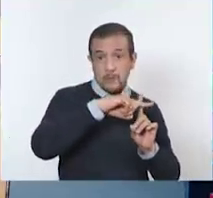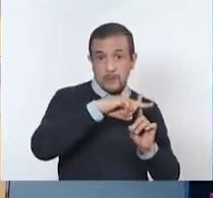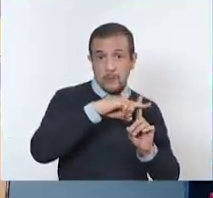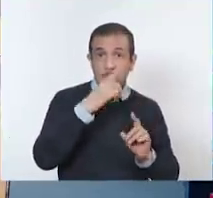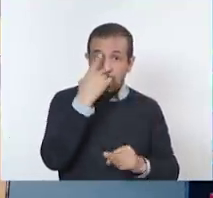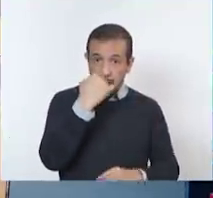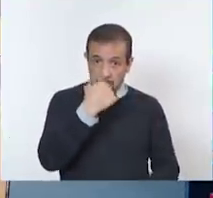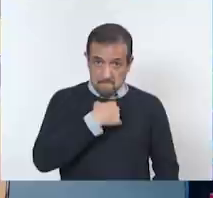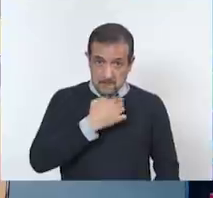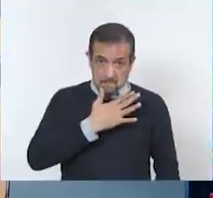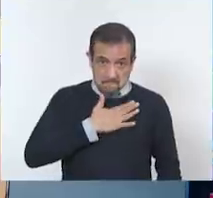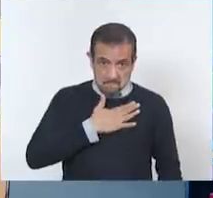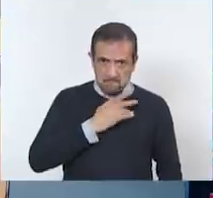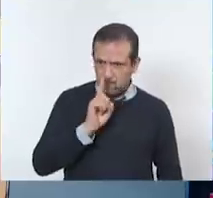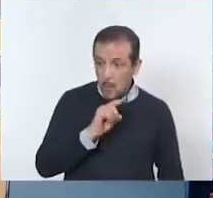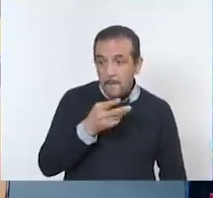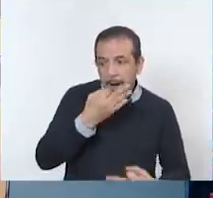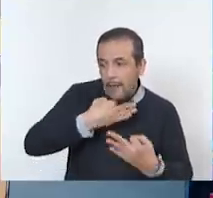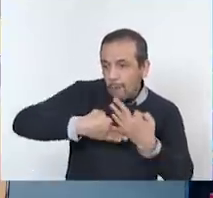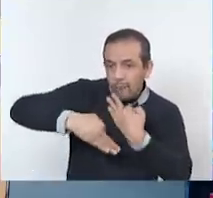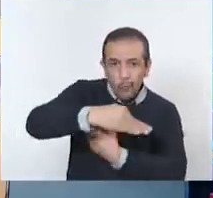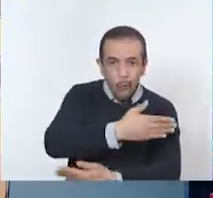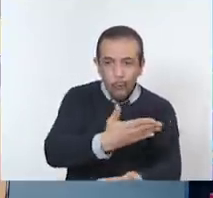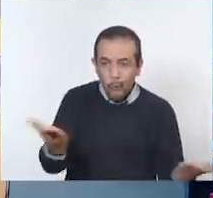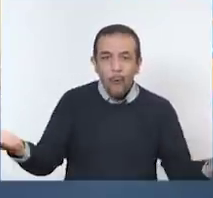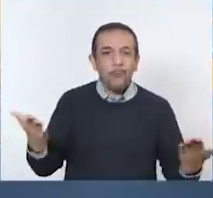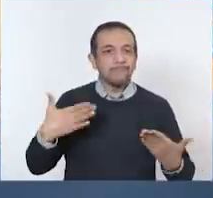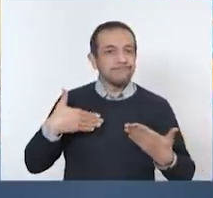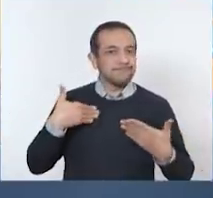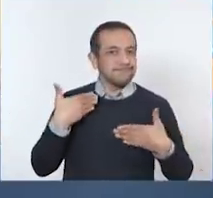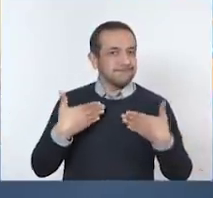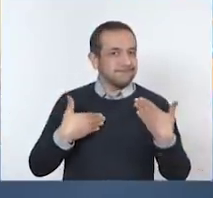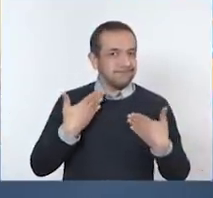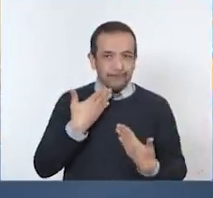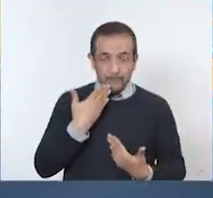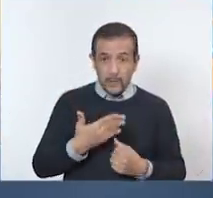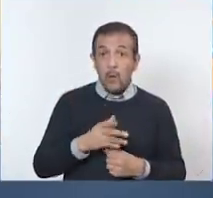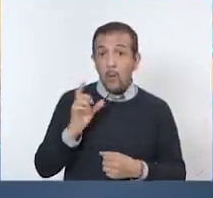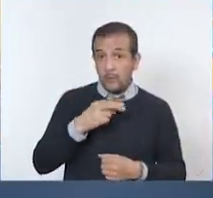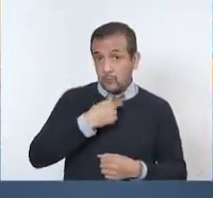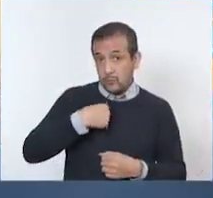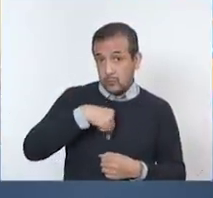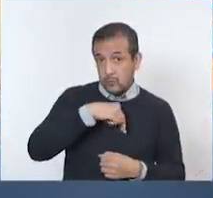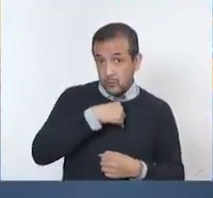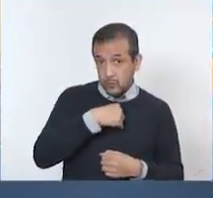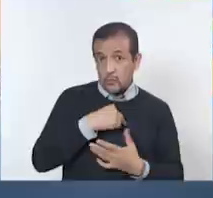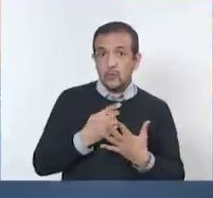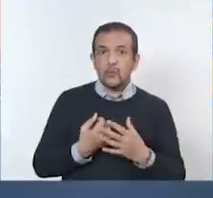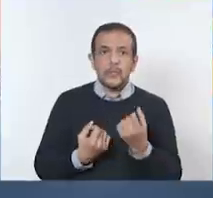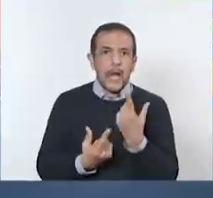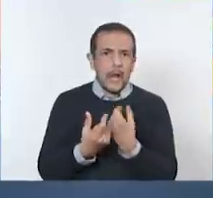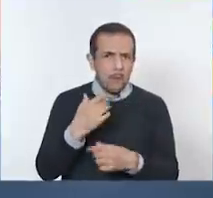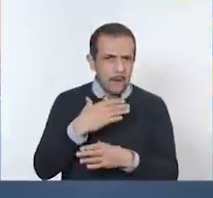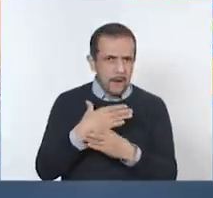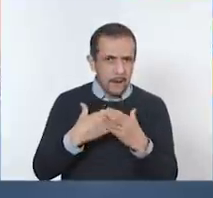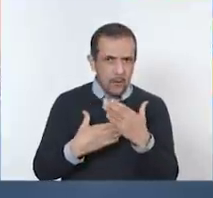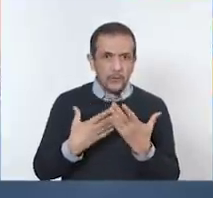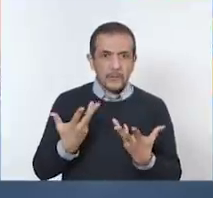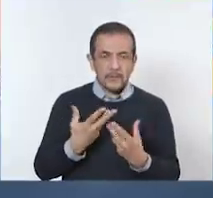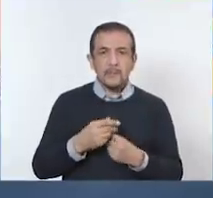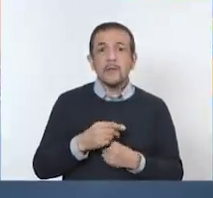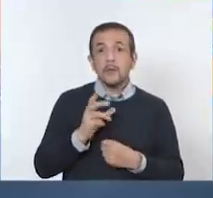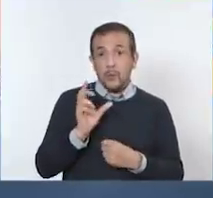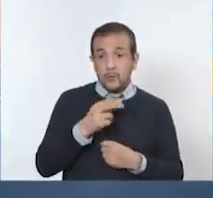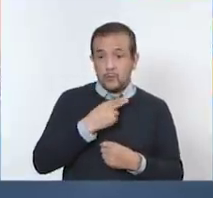para una persona, sino para todos y todas. Cuando hacemos algo para apoyar a las personas, decimos que